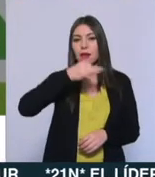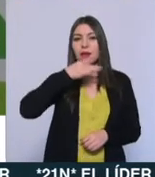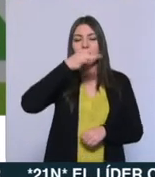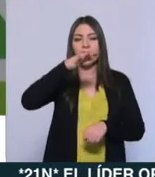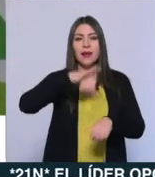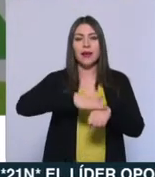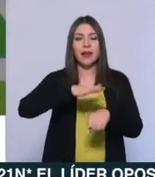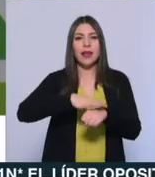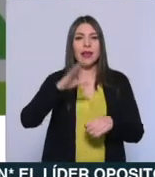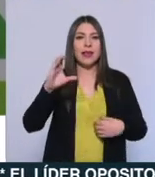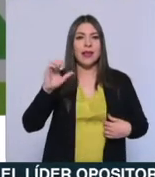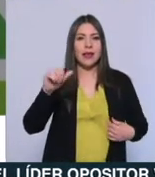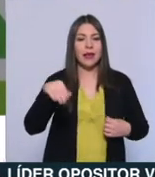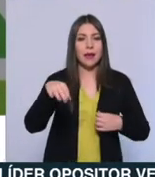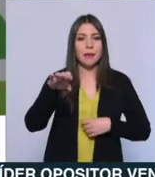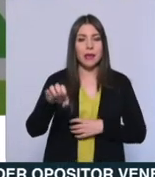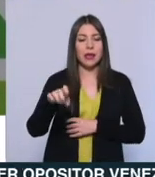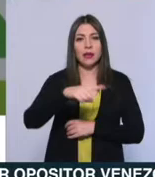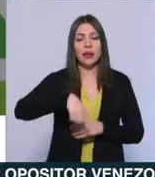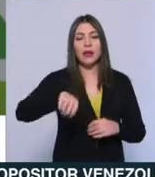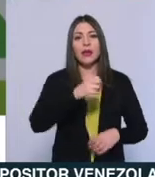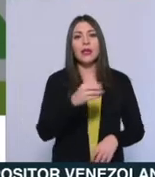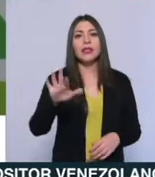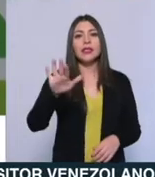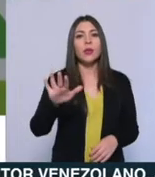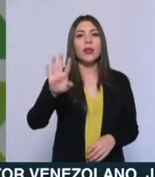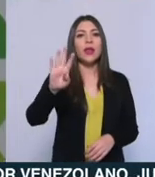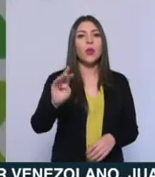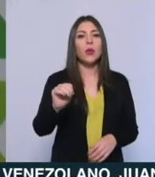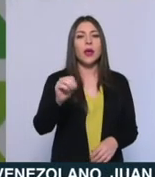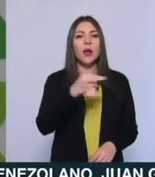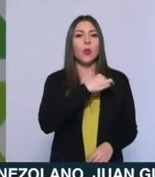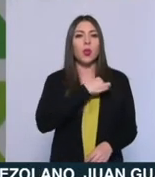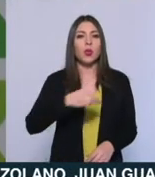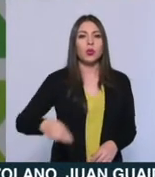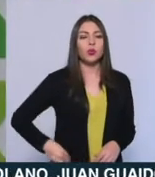Ambiental de la Megalópolis a los 59 municipios conurbados del Valle de México.